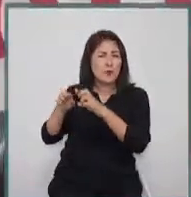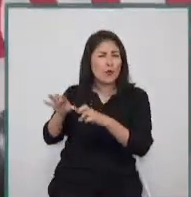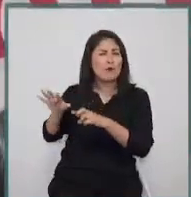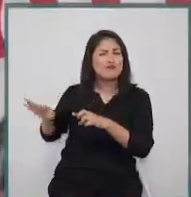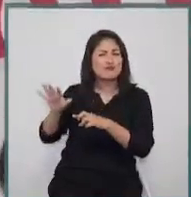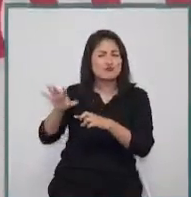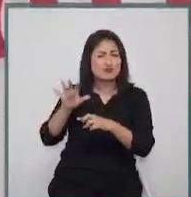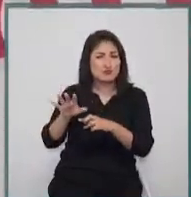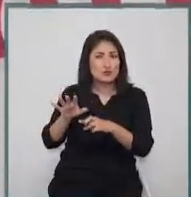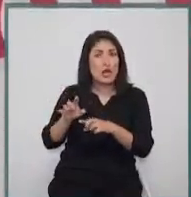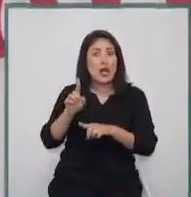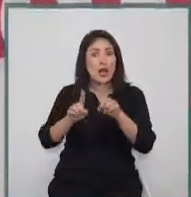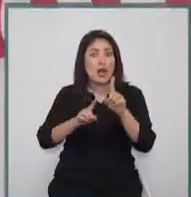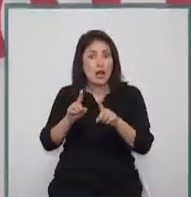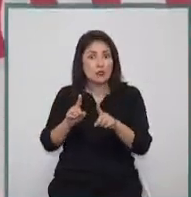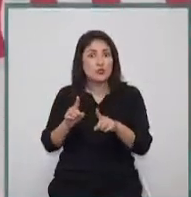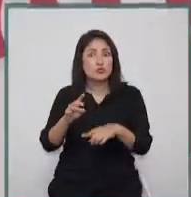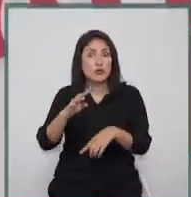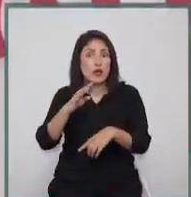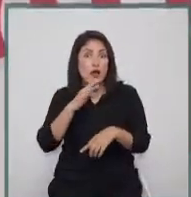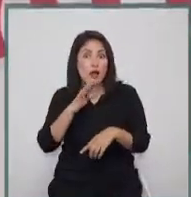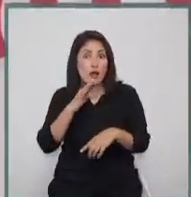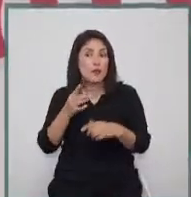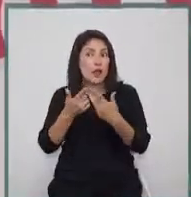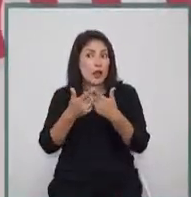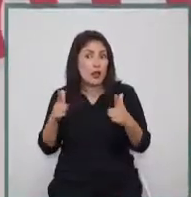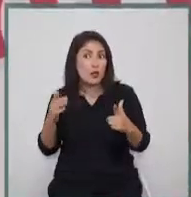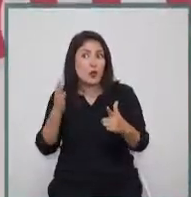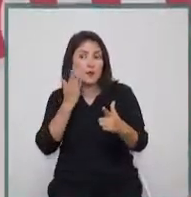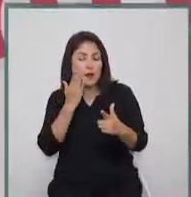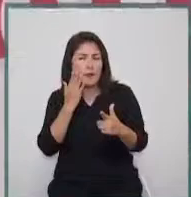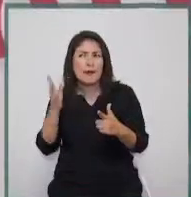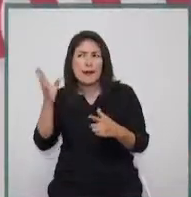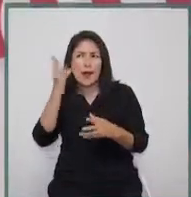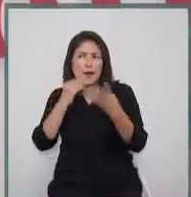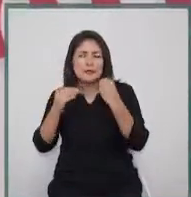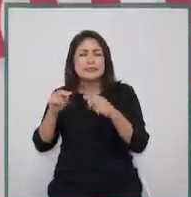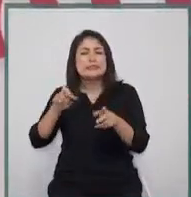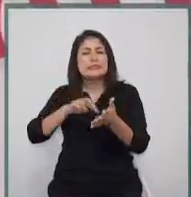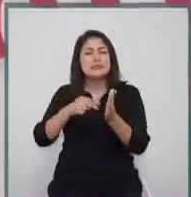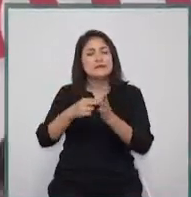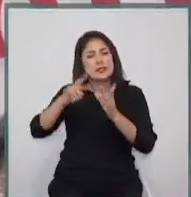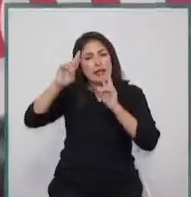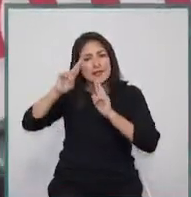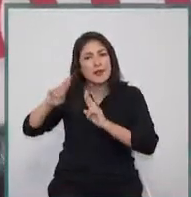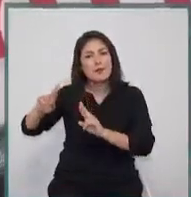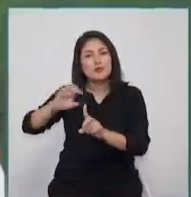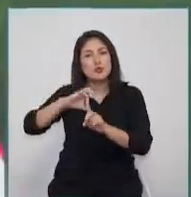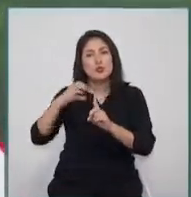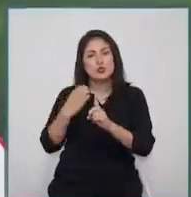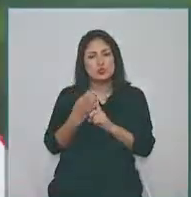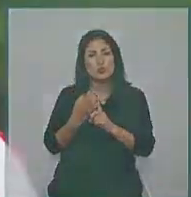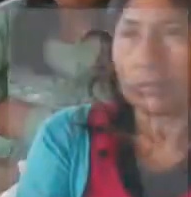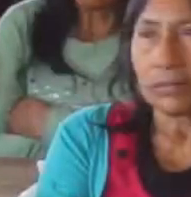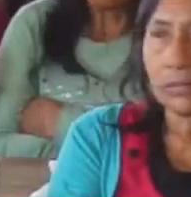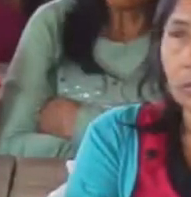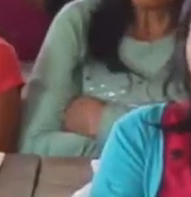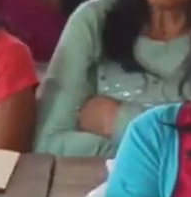materna. El uso de nuestra lengua materna tiene que partir por el tema del respeto y a partir de ahí poder seguir construyendo una ciudadanía intercultural.